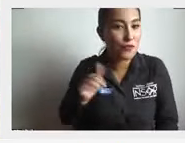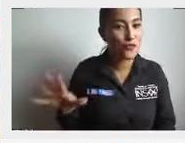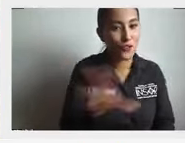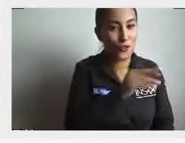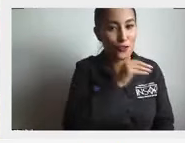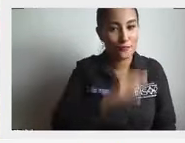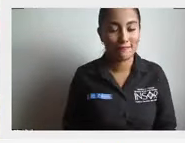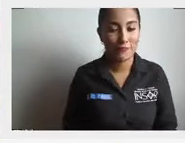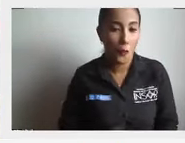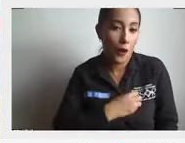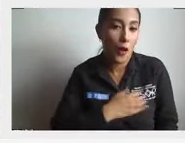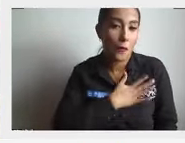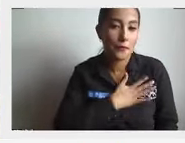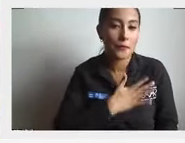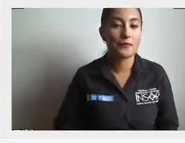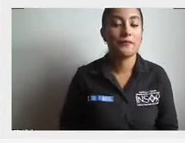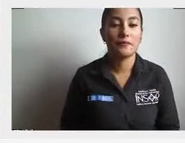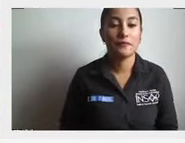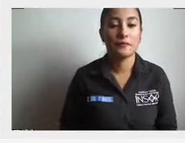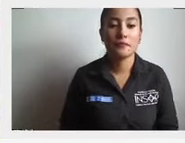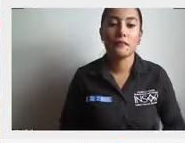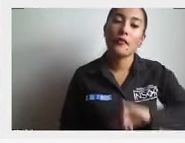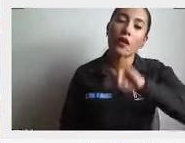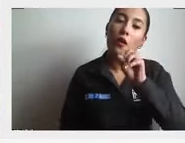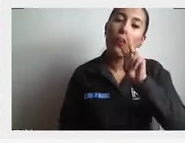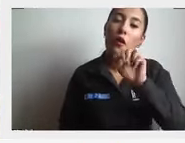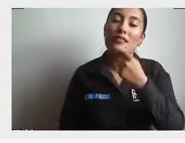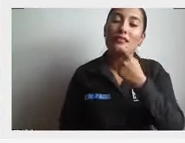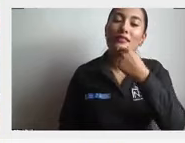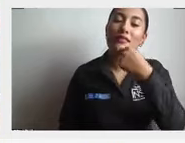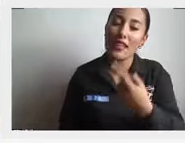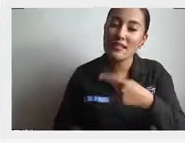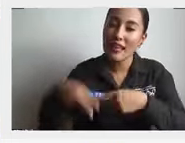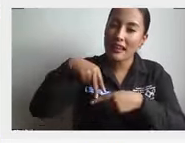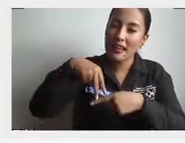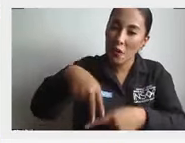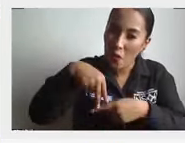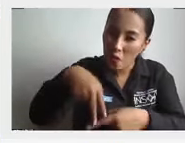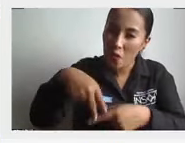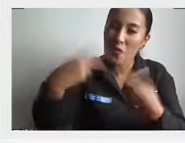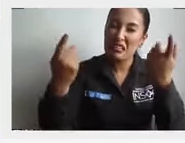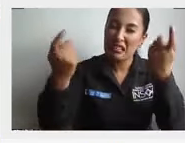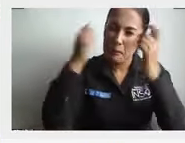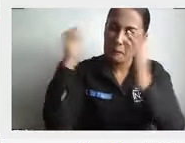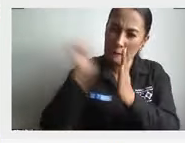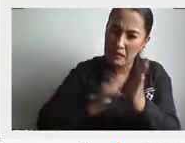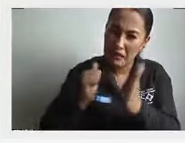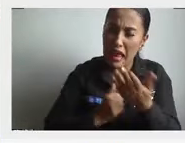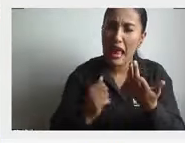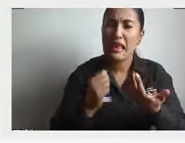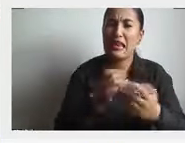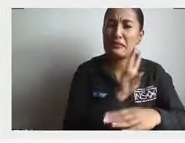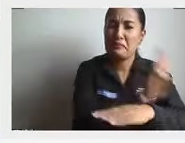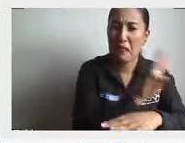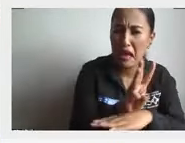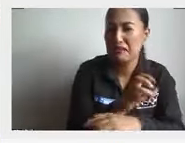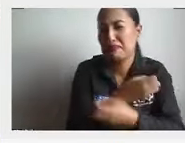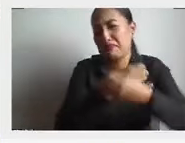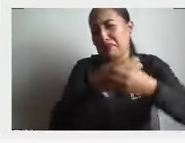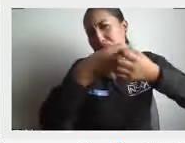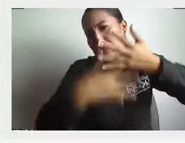oportunidad. Bueno, y ustedes hablan de recursos, de que hay muchas páginas, que hay cierto, pero en internet, digamos, se encuentra también